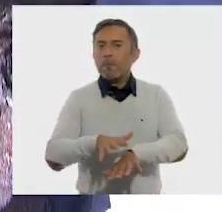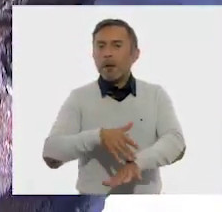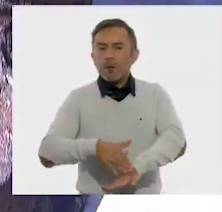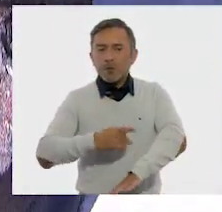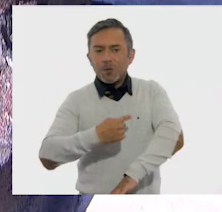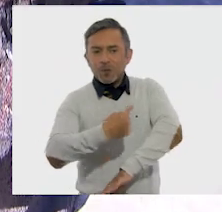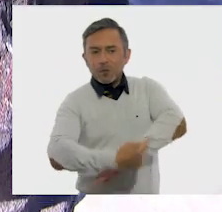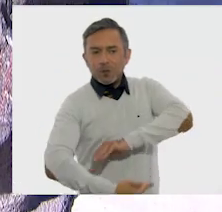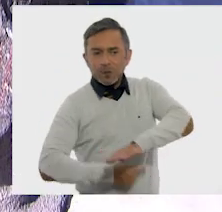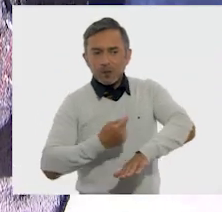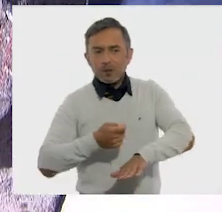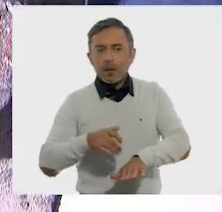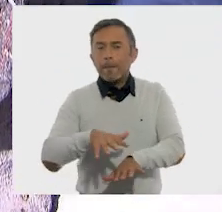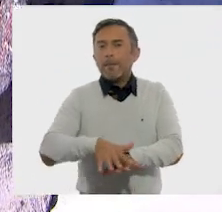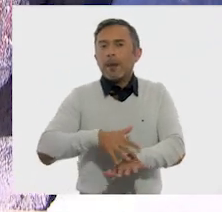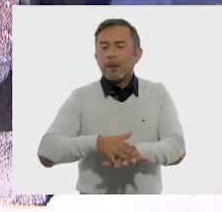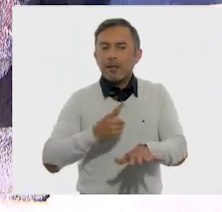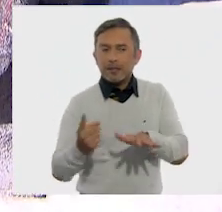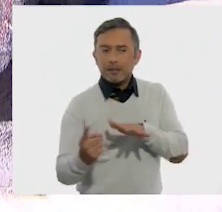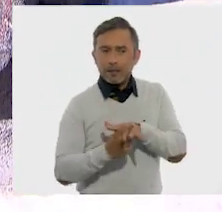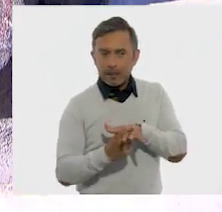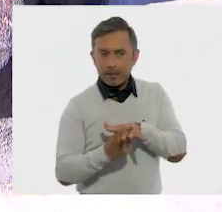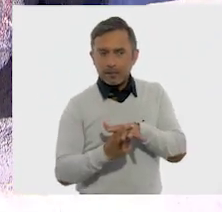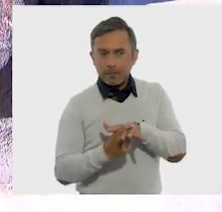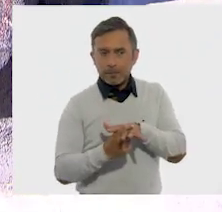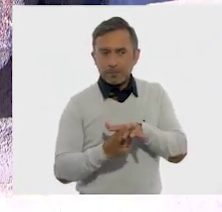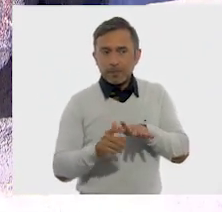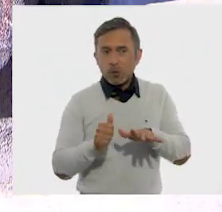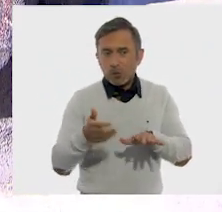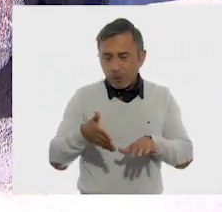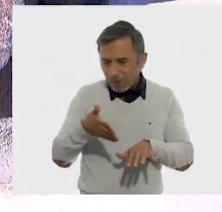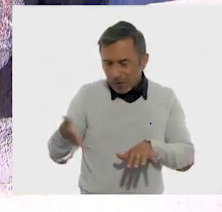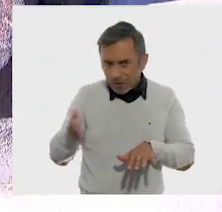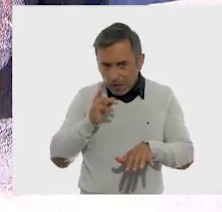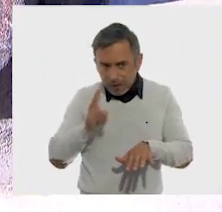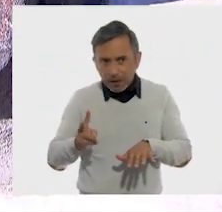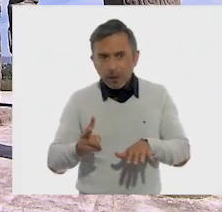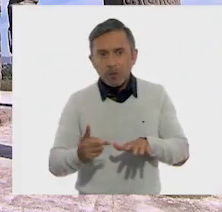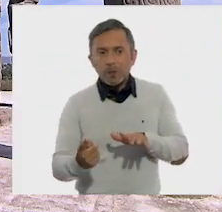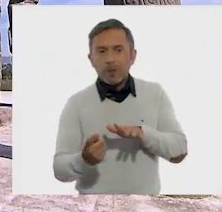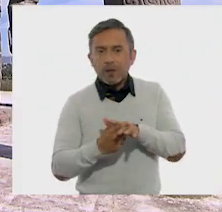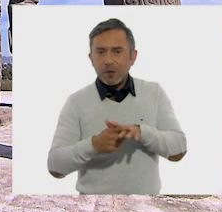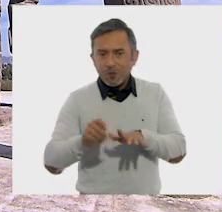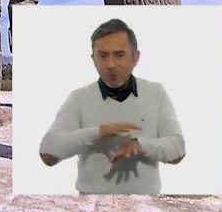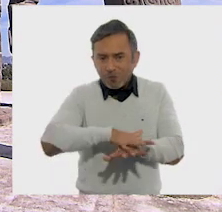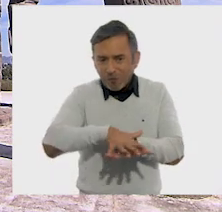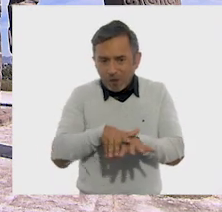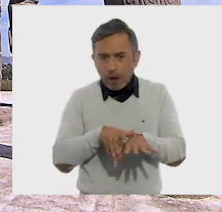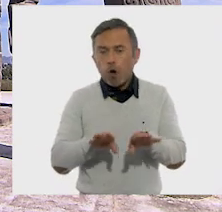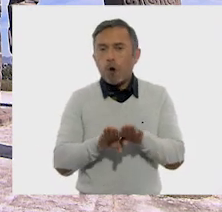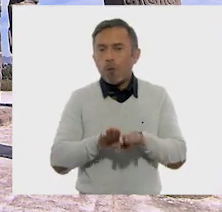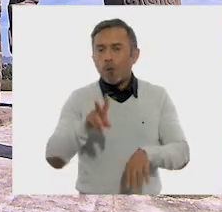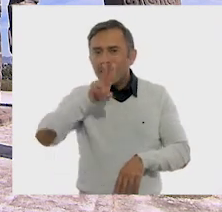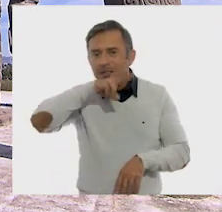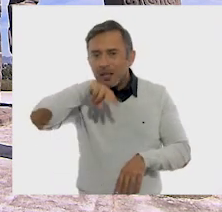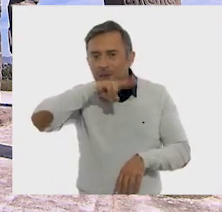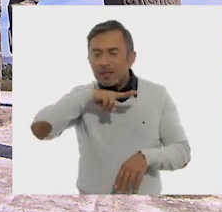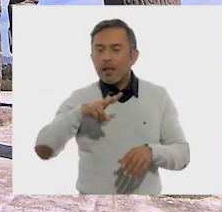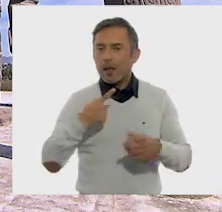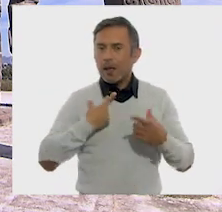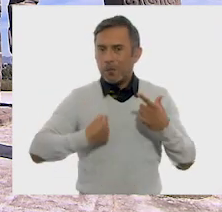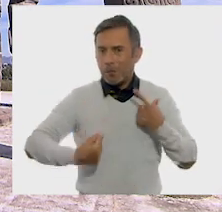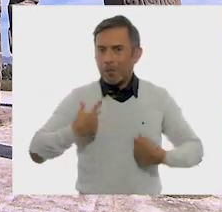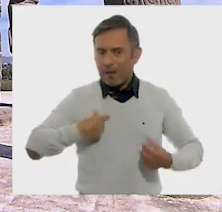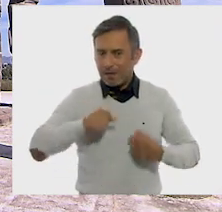caclis. Los caclis serían las sandalias, y en los costados podemos ver de las sandalias que hay representaciones de serpiente también emplumada, ¿no? Si